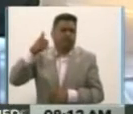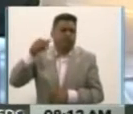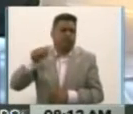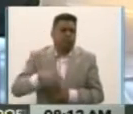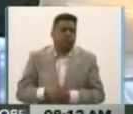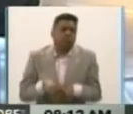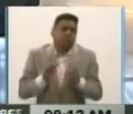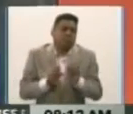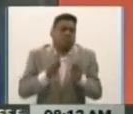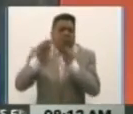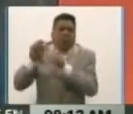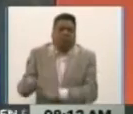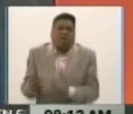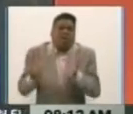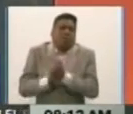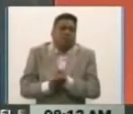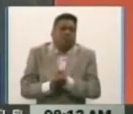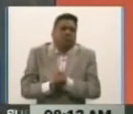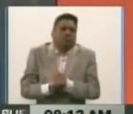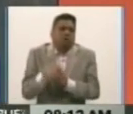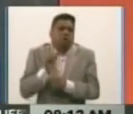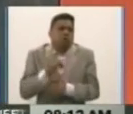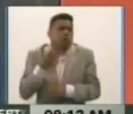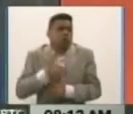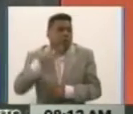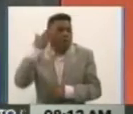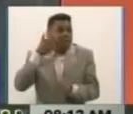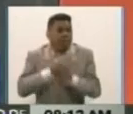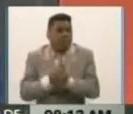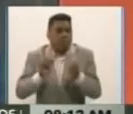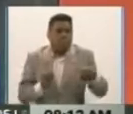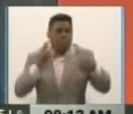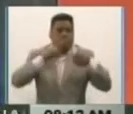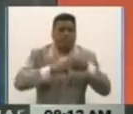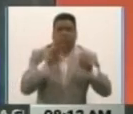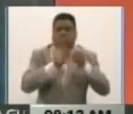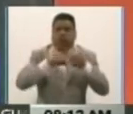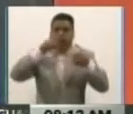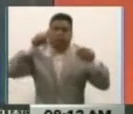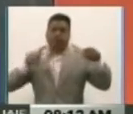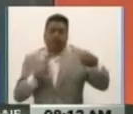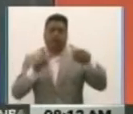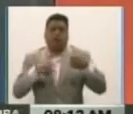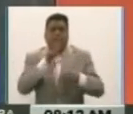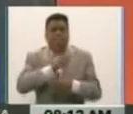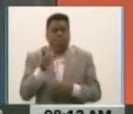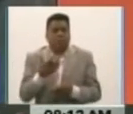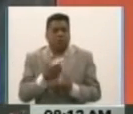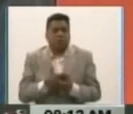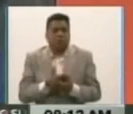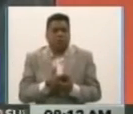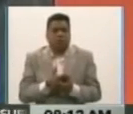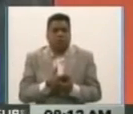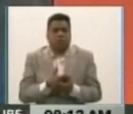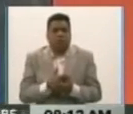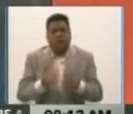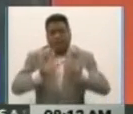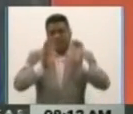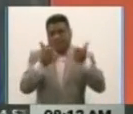dejó de estar adscrito a la compañía. En ese sentido, bueno, entonces